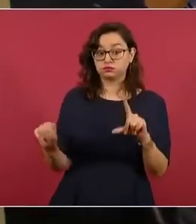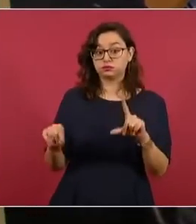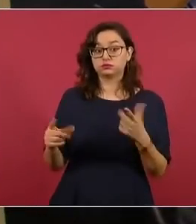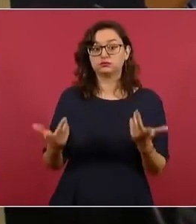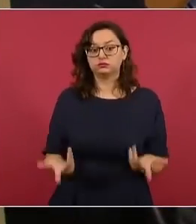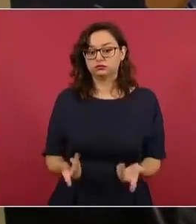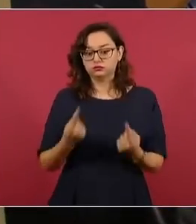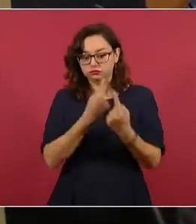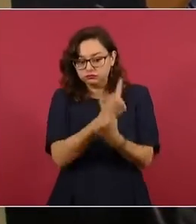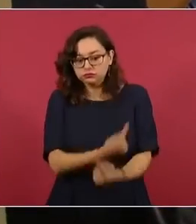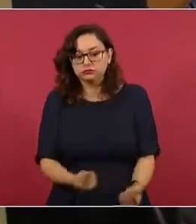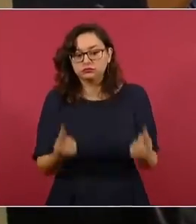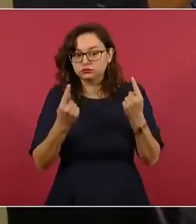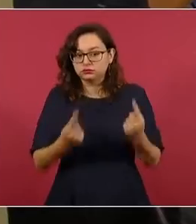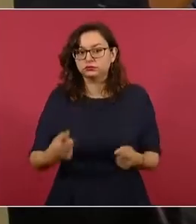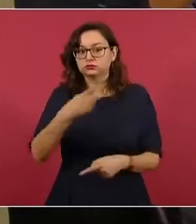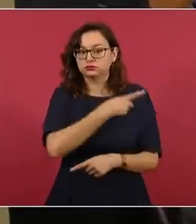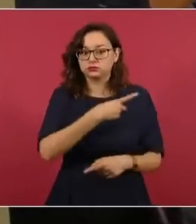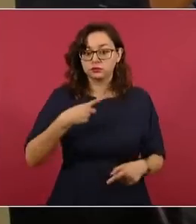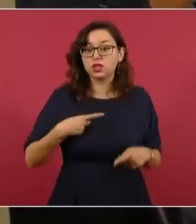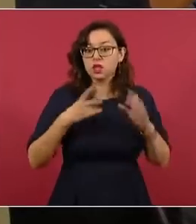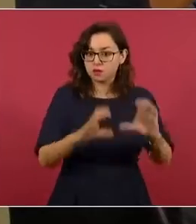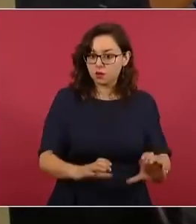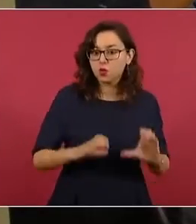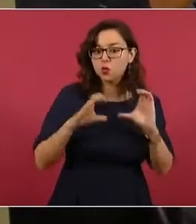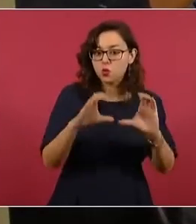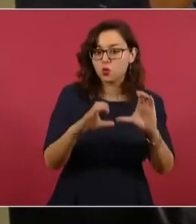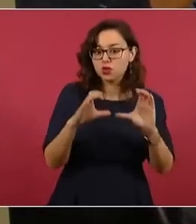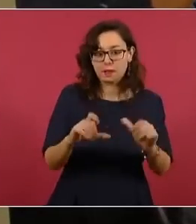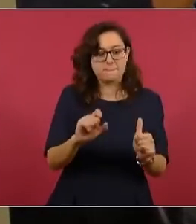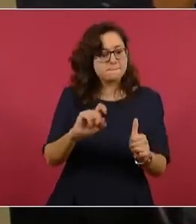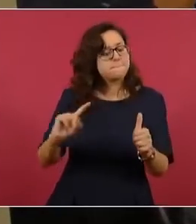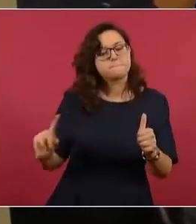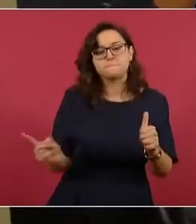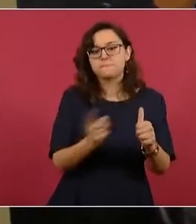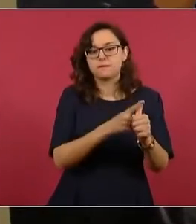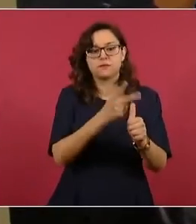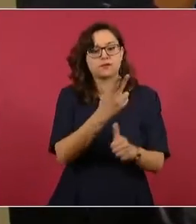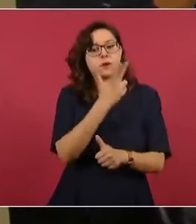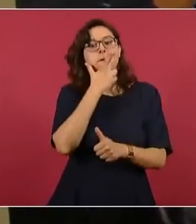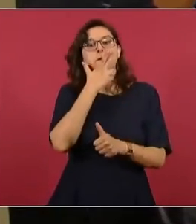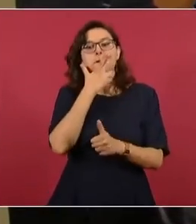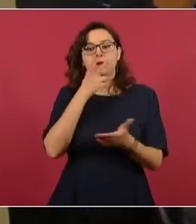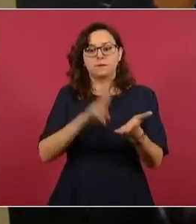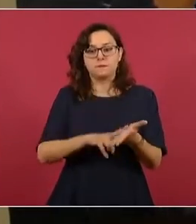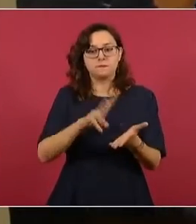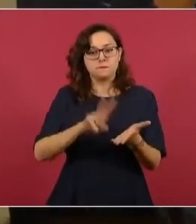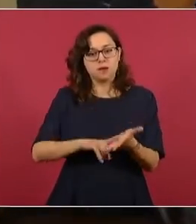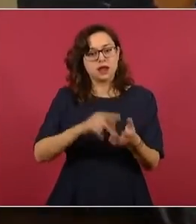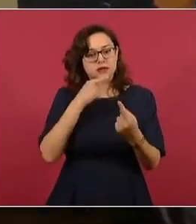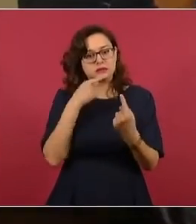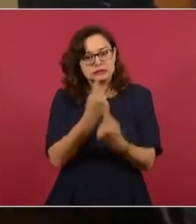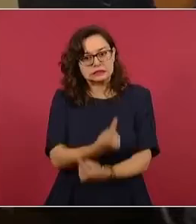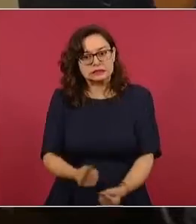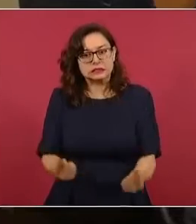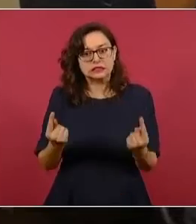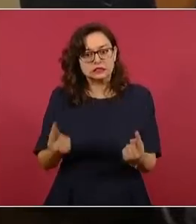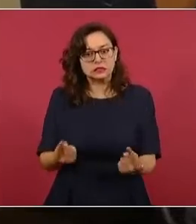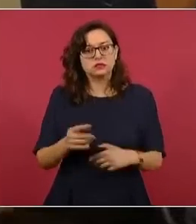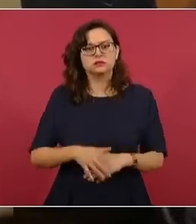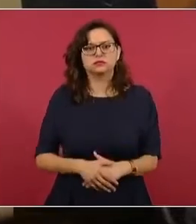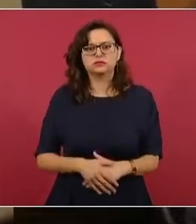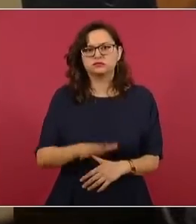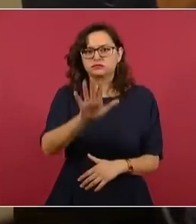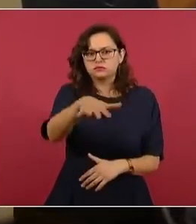cuidado de los niños por pues este principio de interés superior de la infancia, ¿no? Entonces, preguntarle sobre